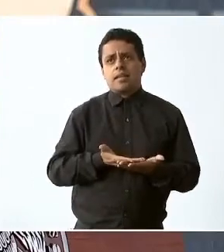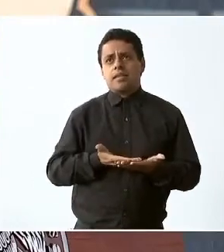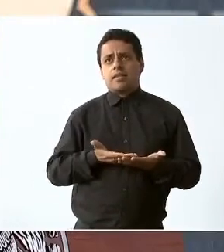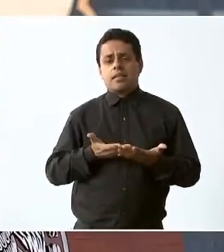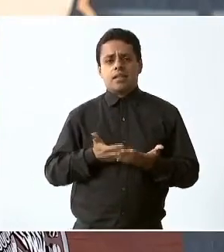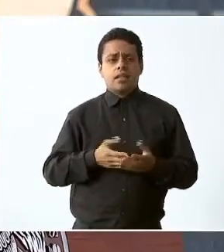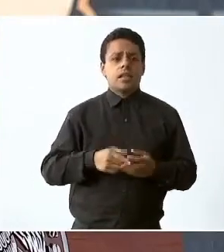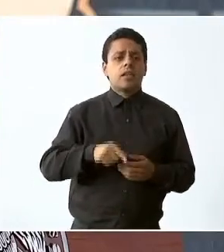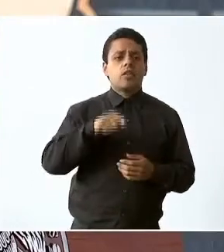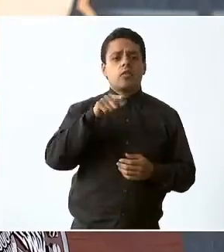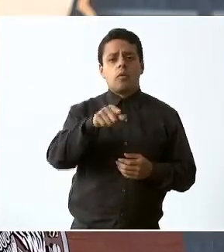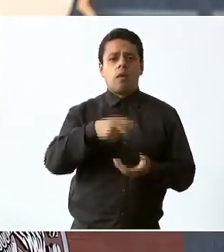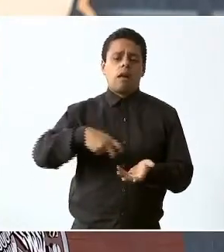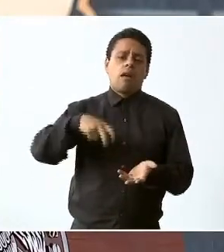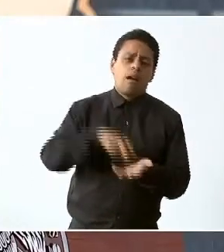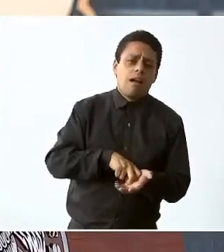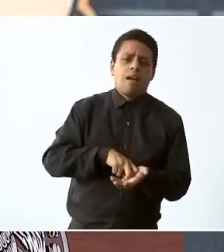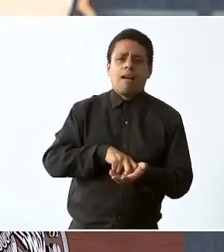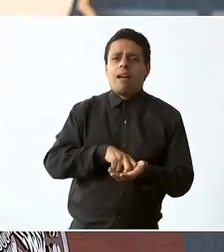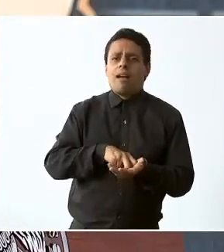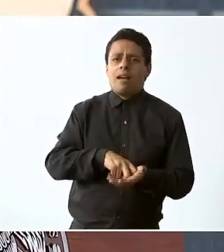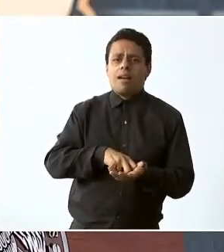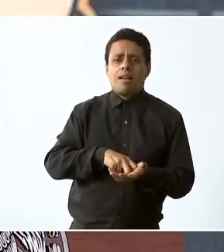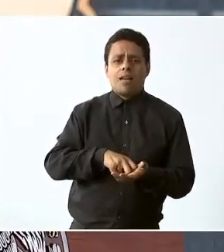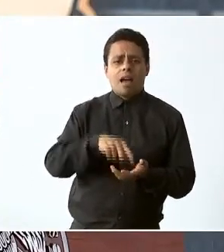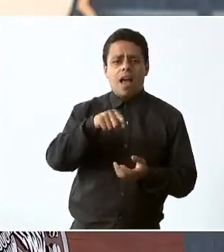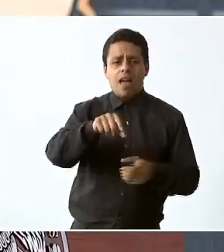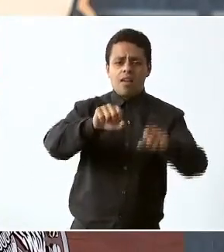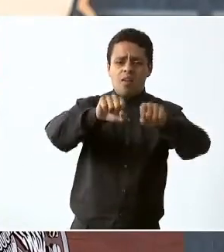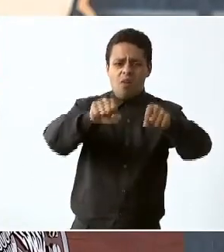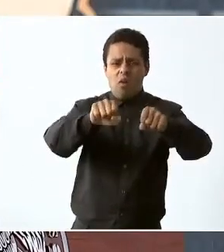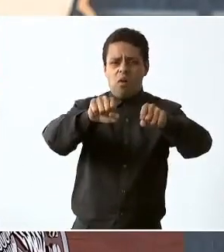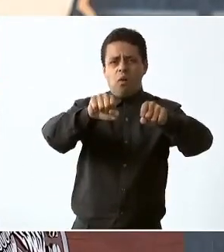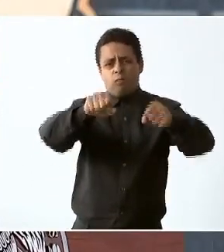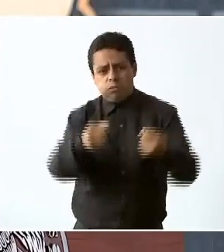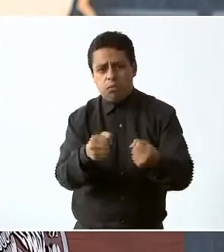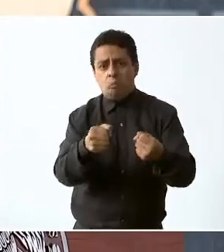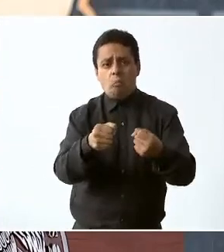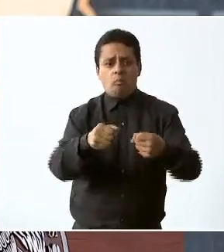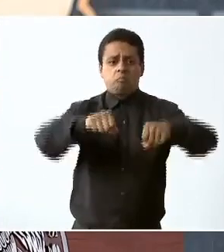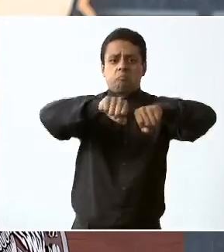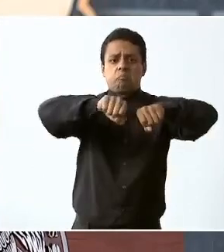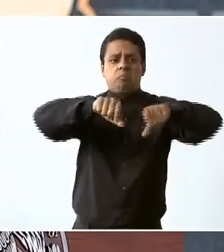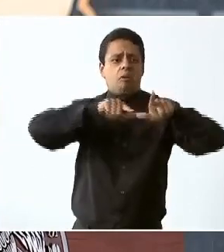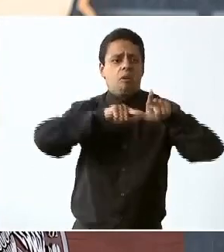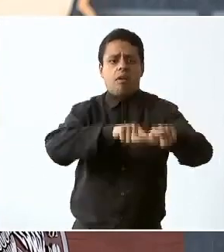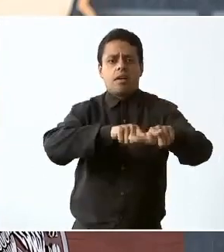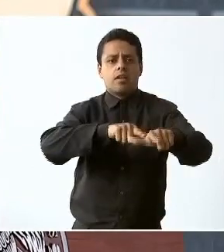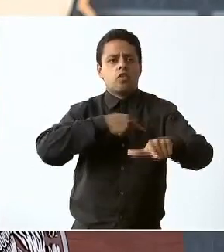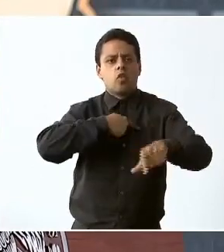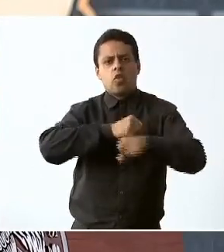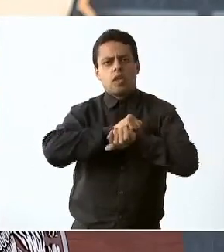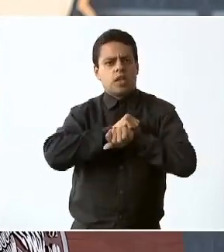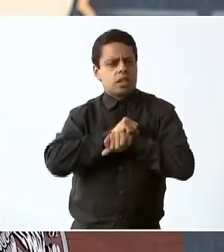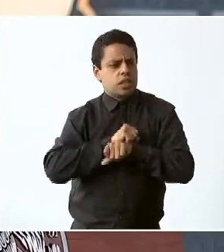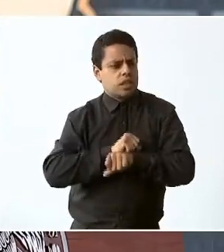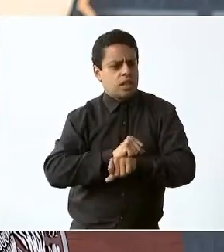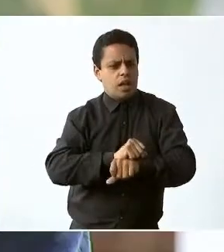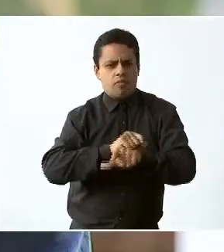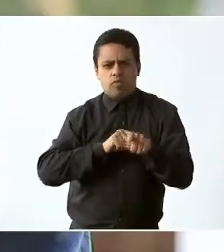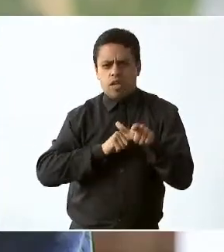en tu piedad que lo inflexible se tuerza. Yo seré esclavo por